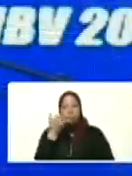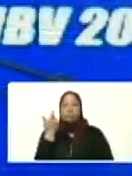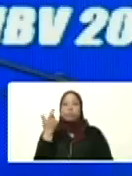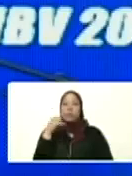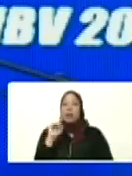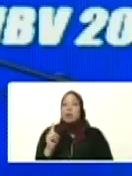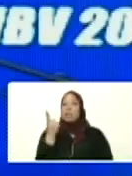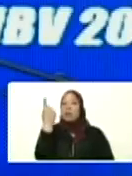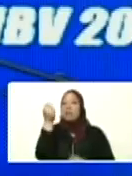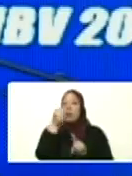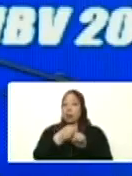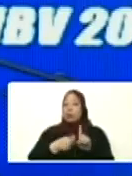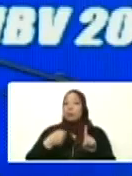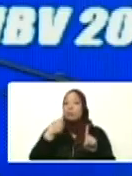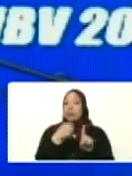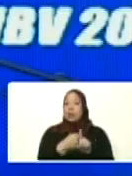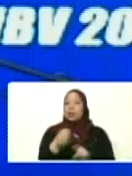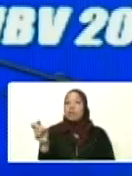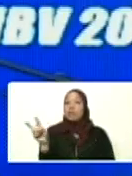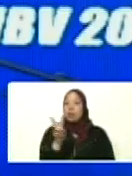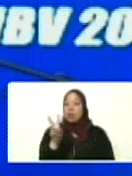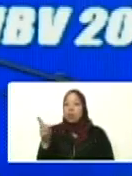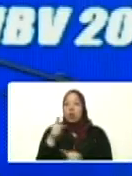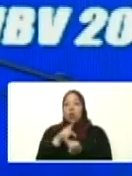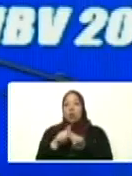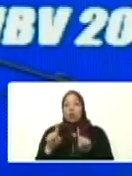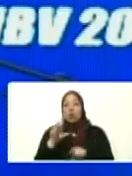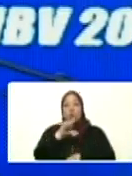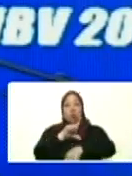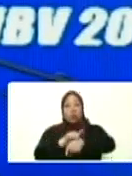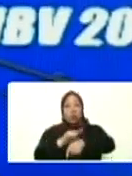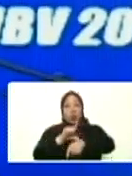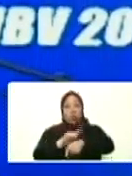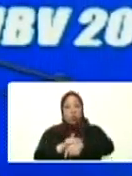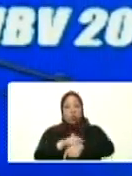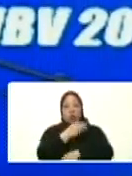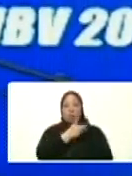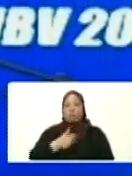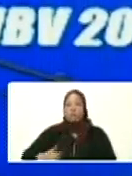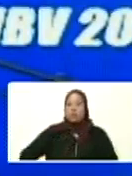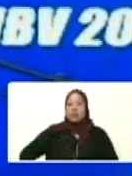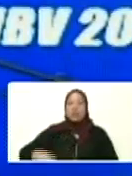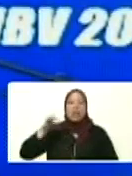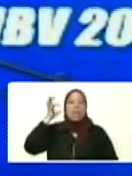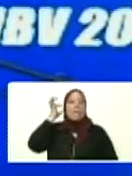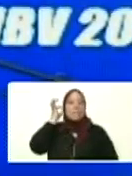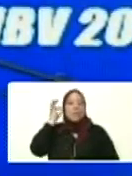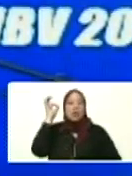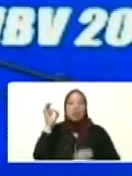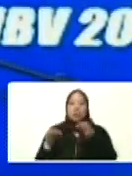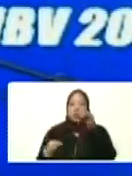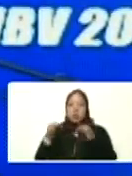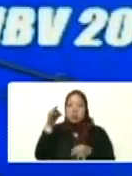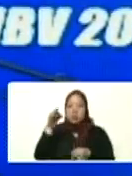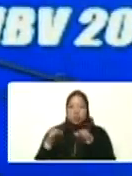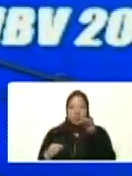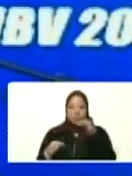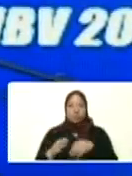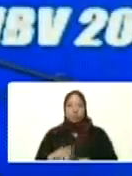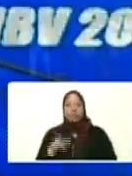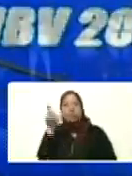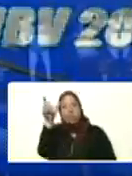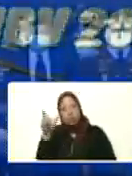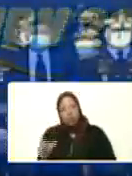Venezuela, doctora Gladys Gutiérrez, presidenta del Tribunal Supremo de Justicia,